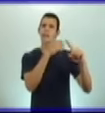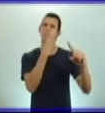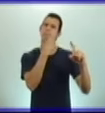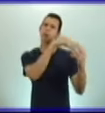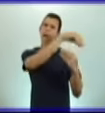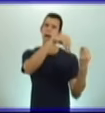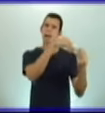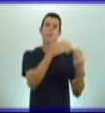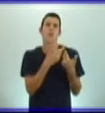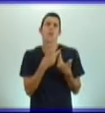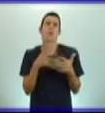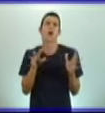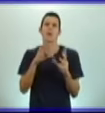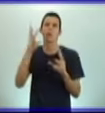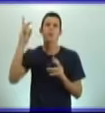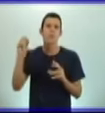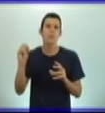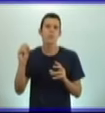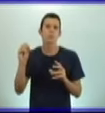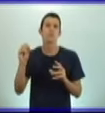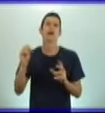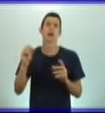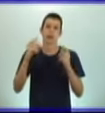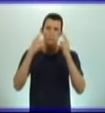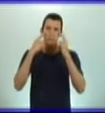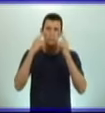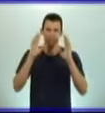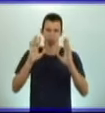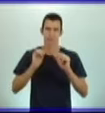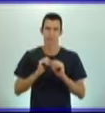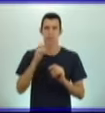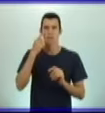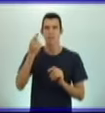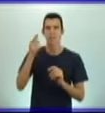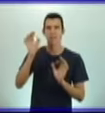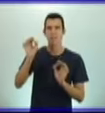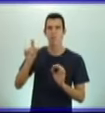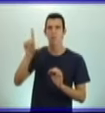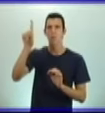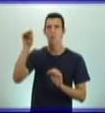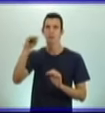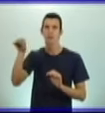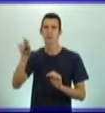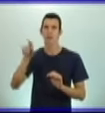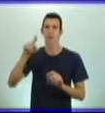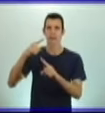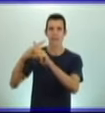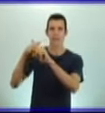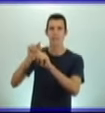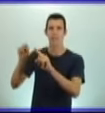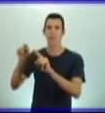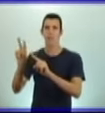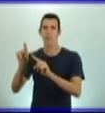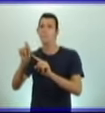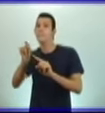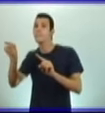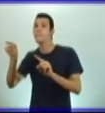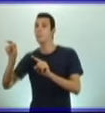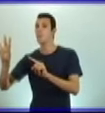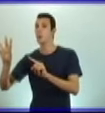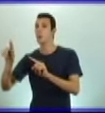la expresión 1 sobre X menos 2 menos 4, nos percatamos de que esta proposición